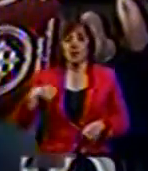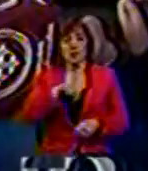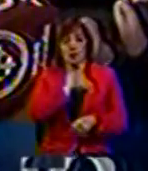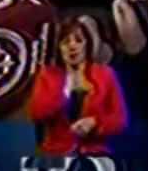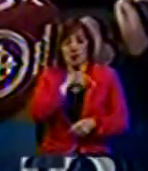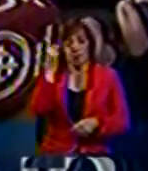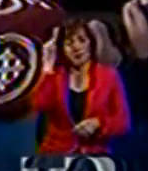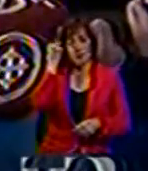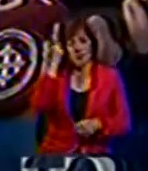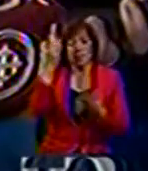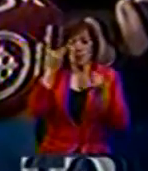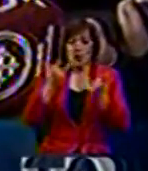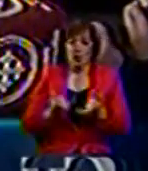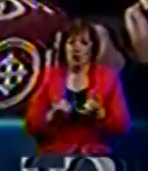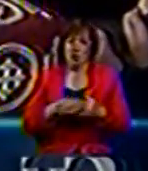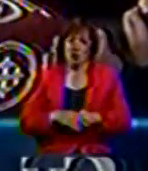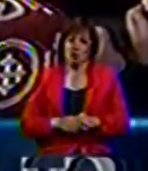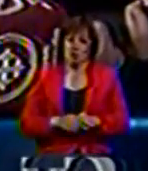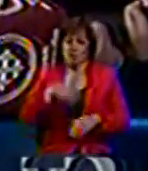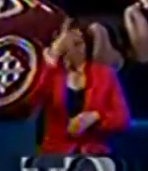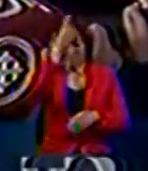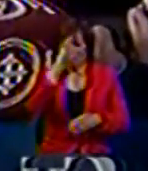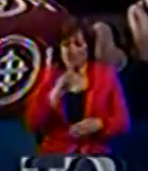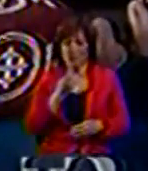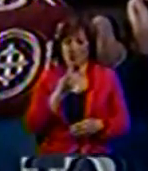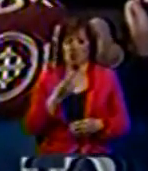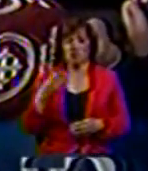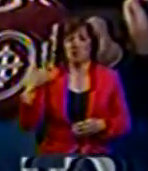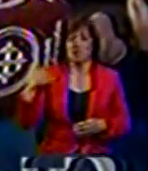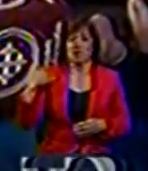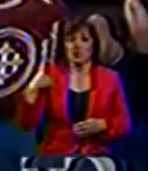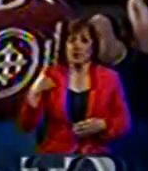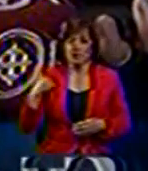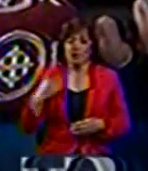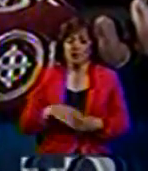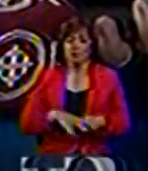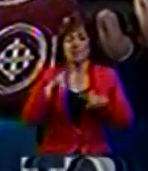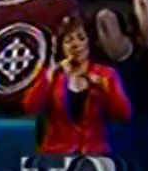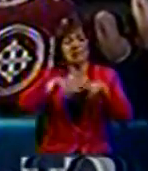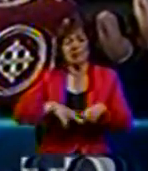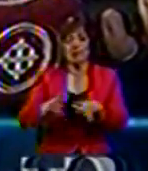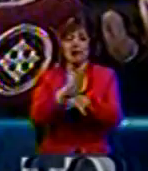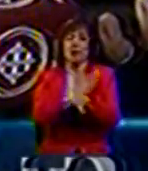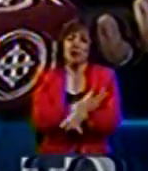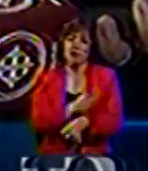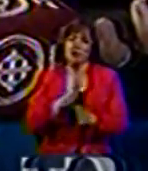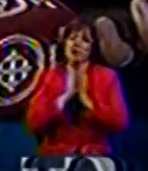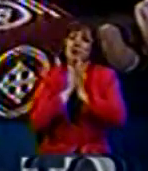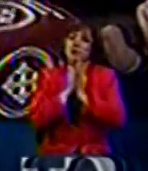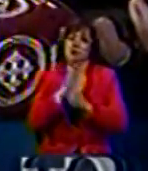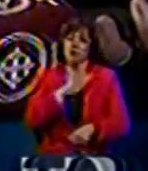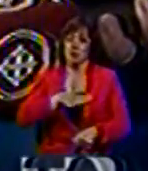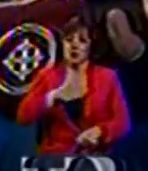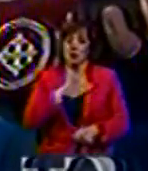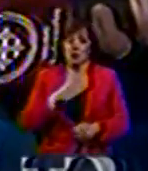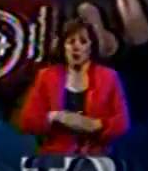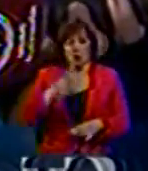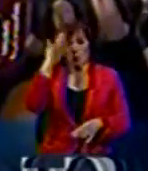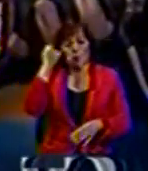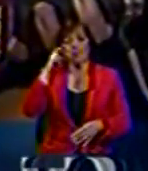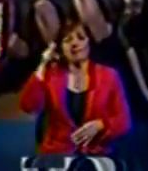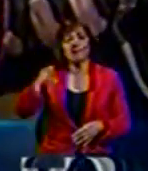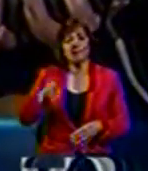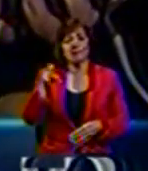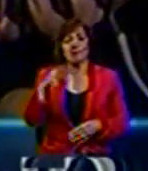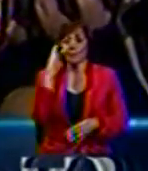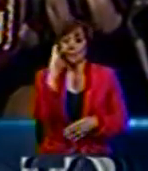hemos considerado que la medida que ha adoptado es una medida que tenía que haber sido revisada, tenía que ser una medida idónea, tenía que ser una medida necesaria